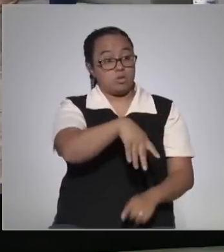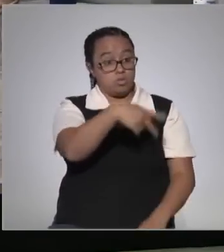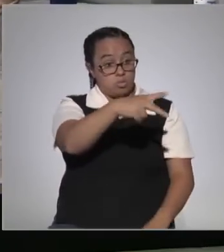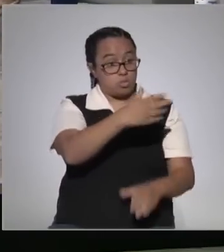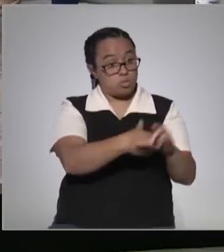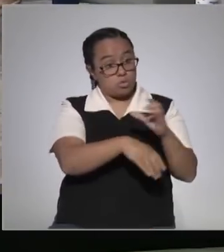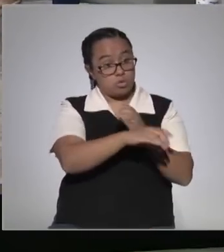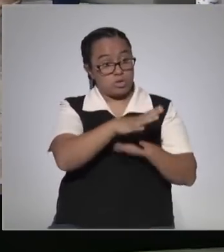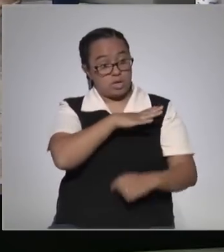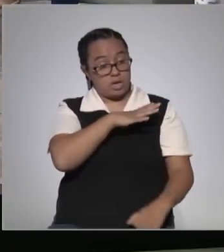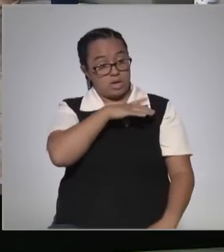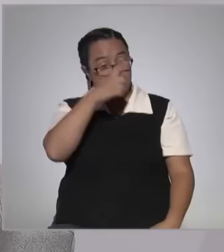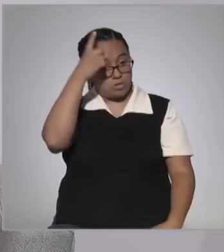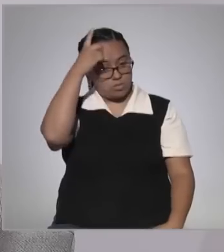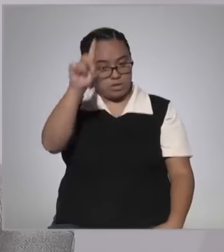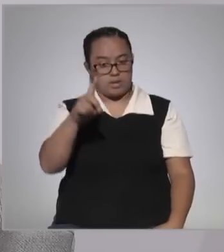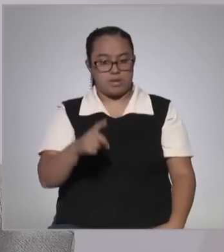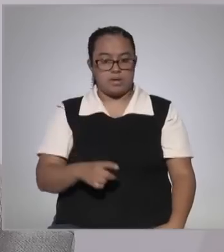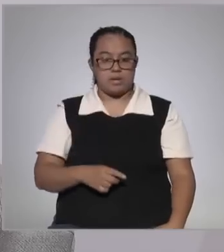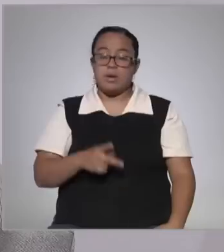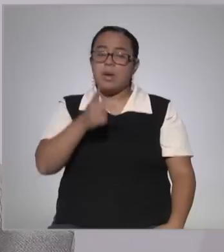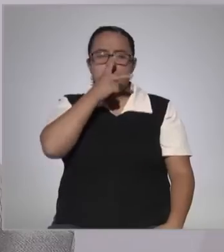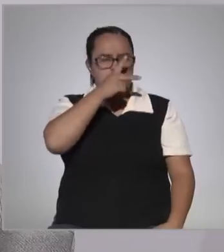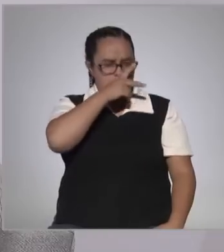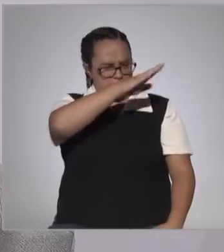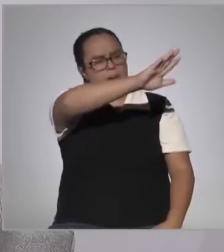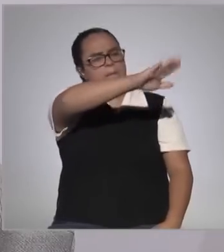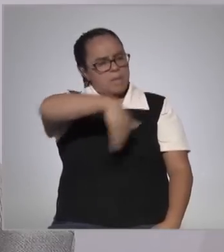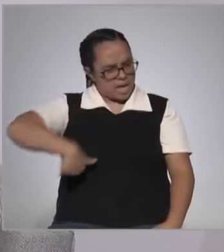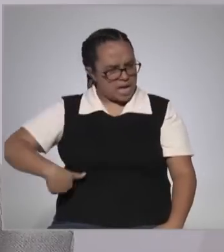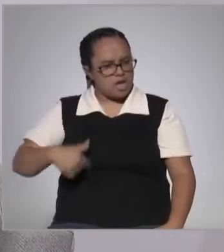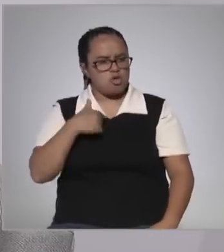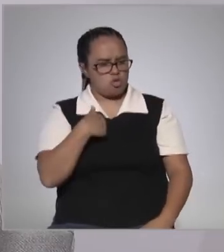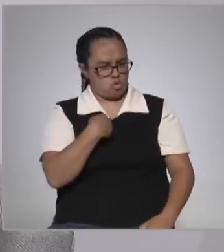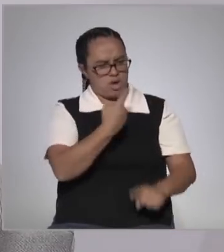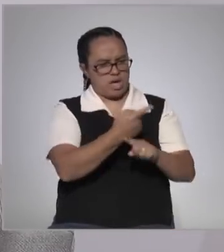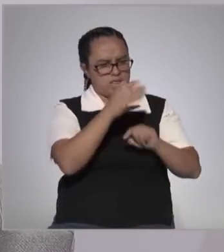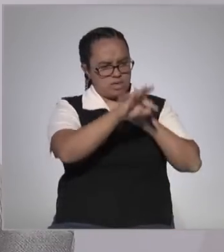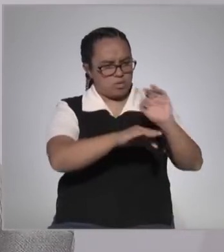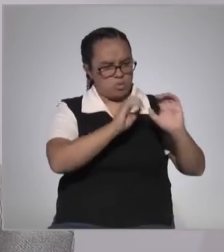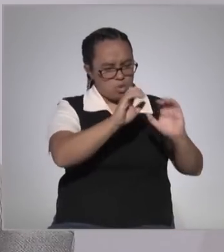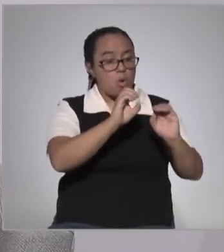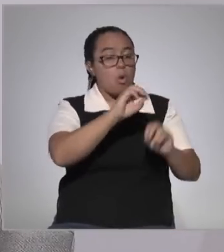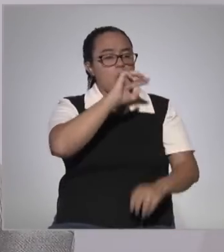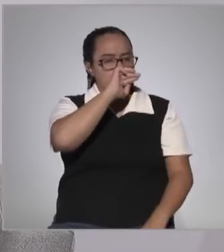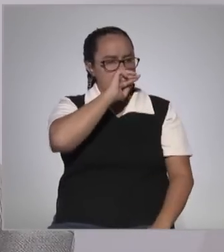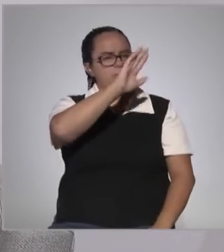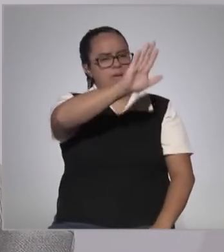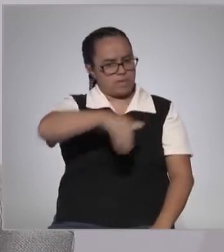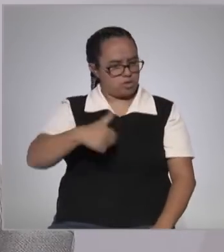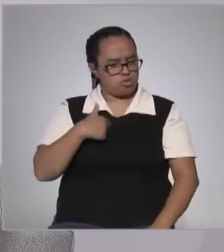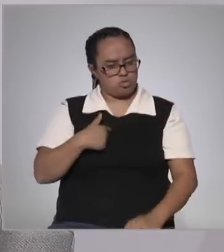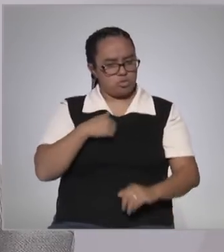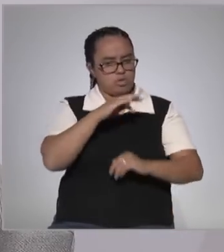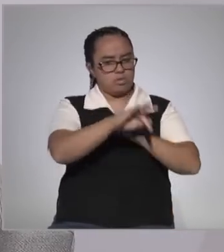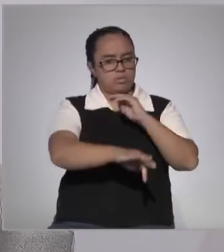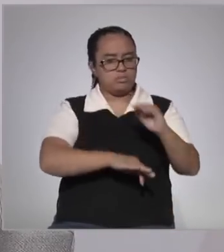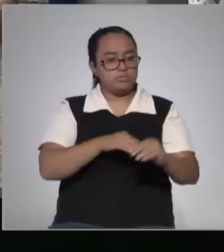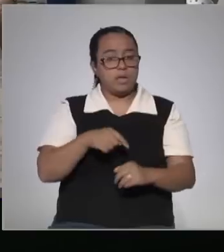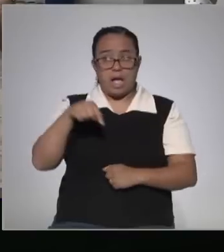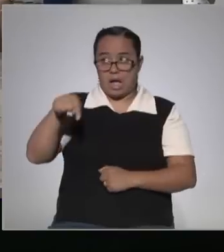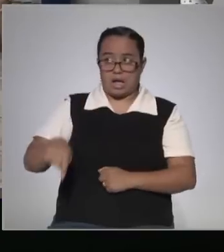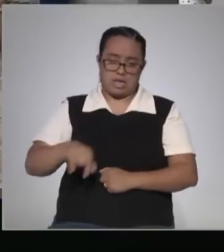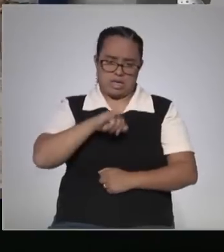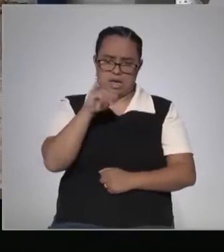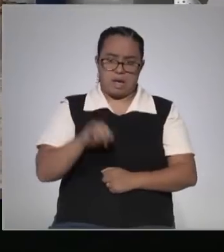propiedades, vente papá para acá, yo te cuido. Vente mamá para acá, aquí estás bien, con nosotros no te va